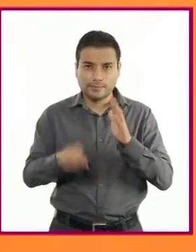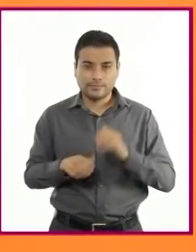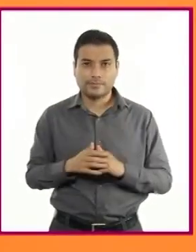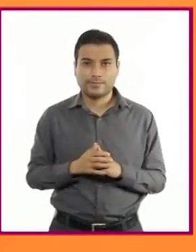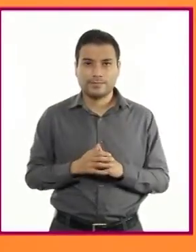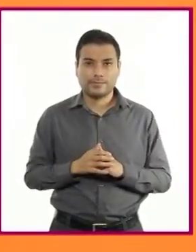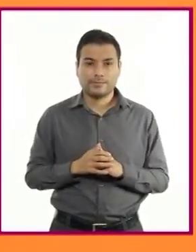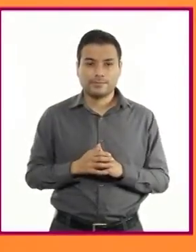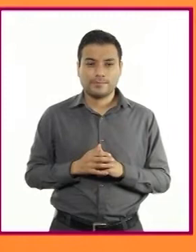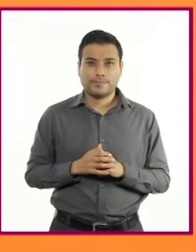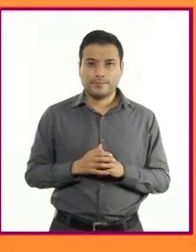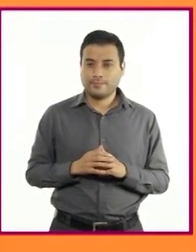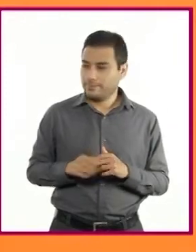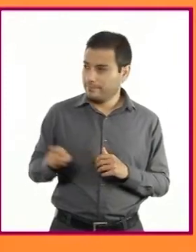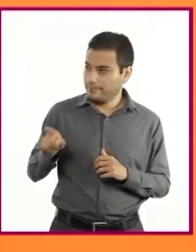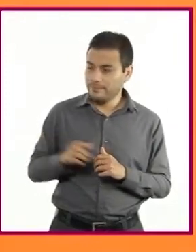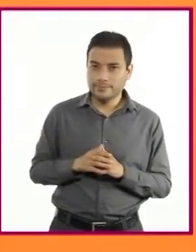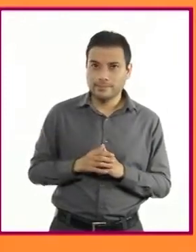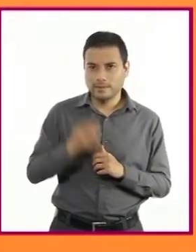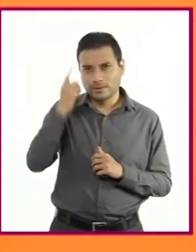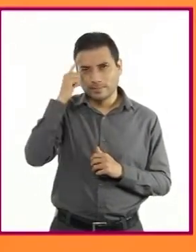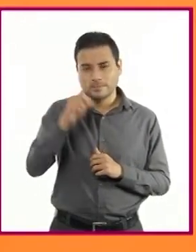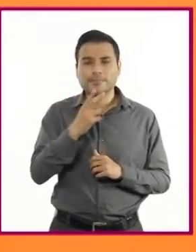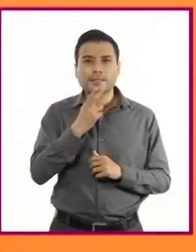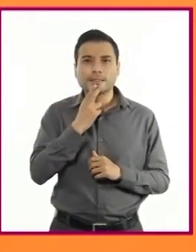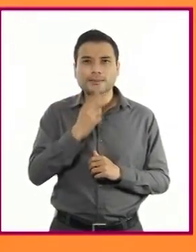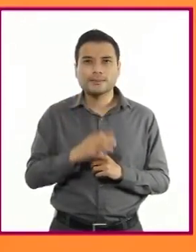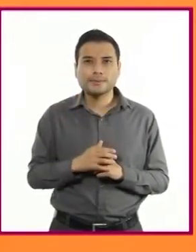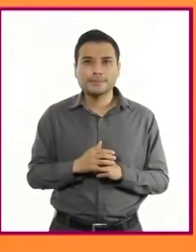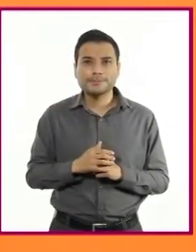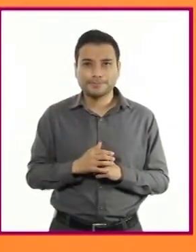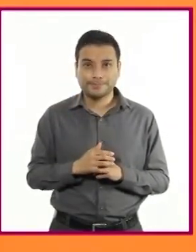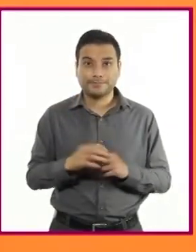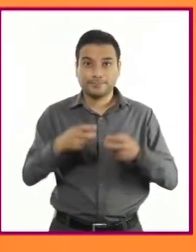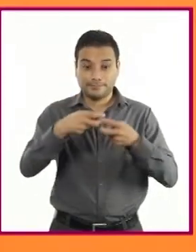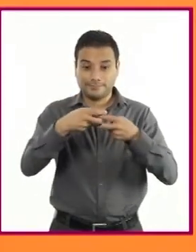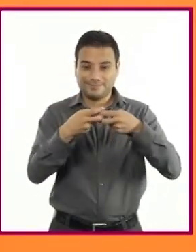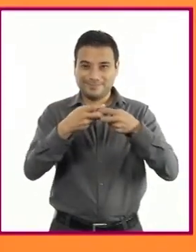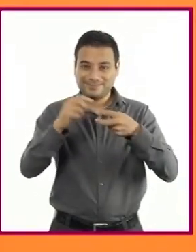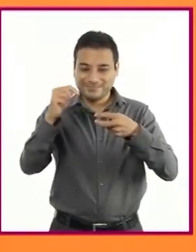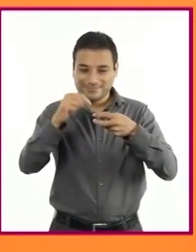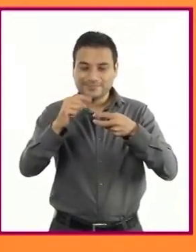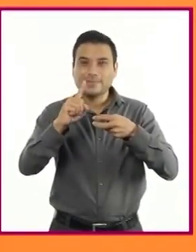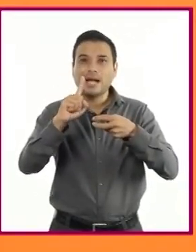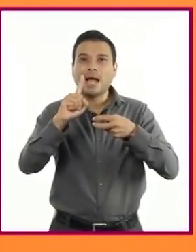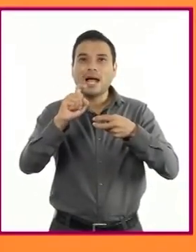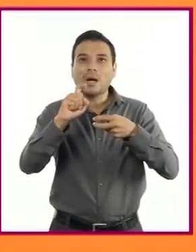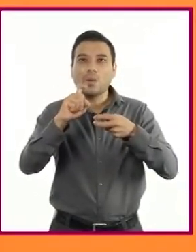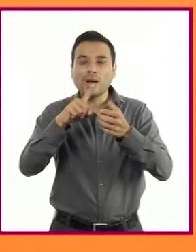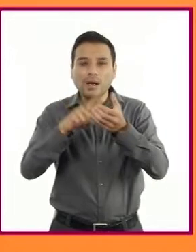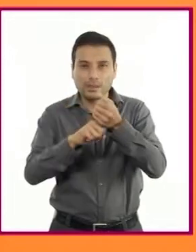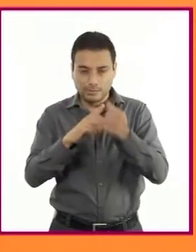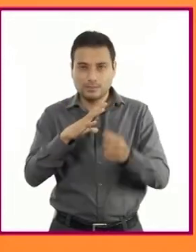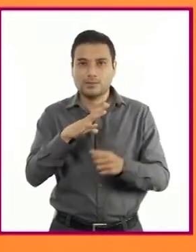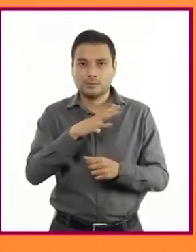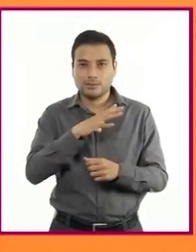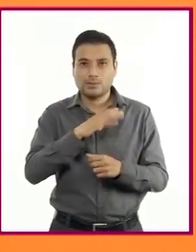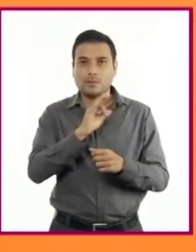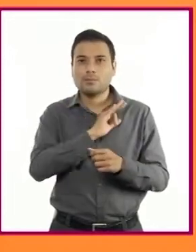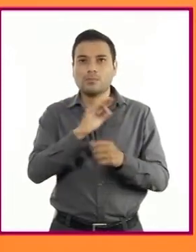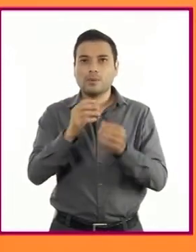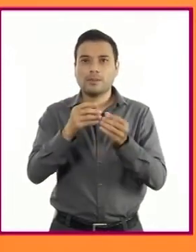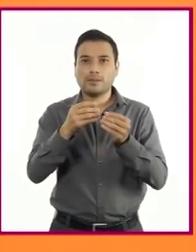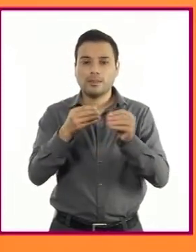el líquido sinovial. Funciona como lubricante en las articulaciones y facilita el movimiento, reduce